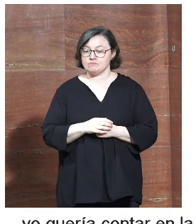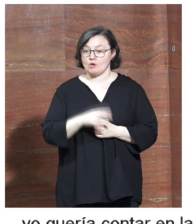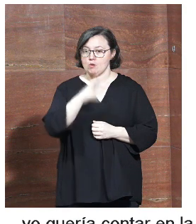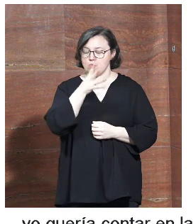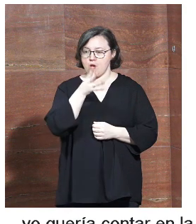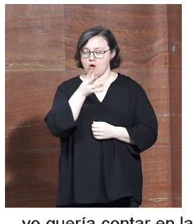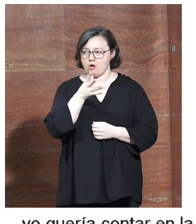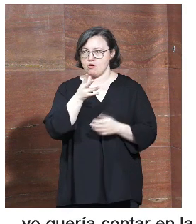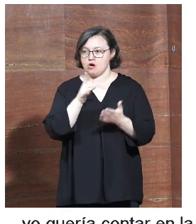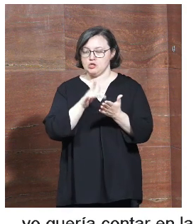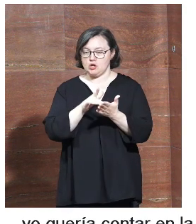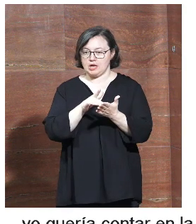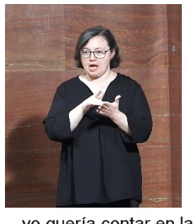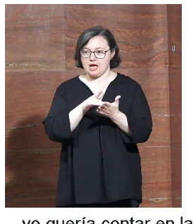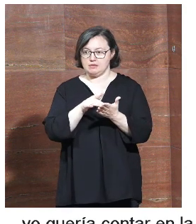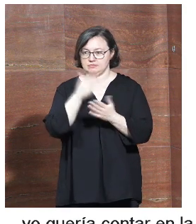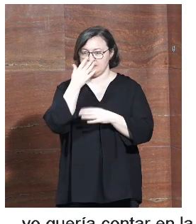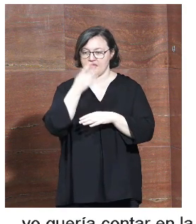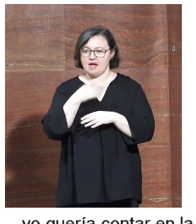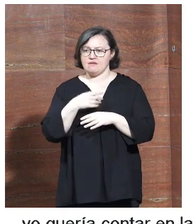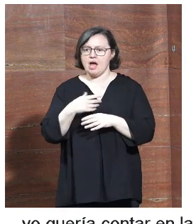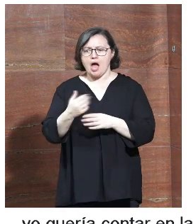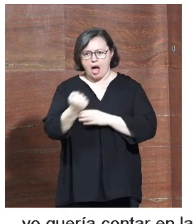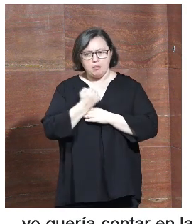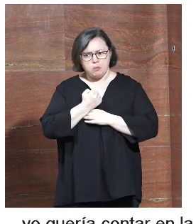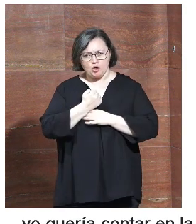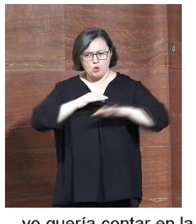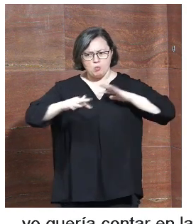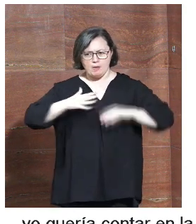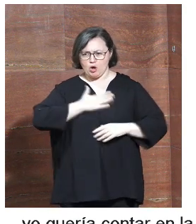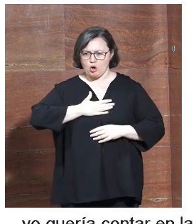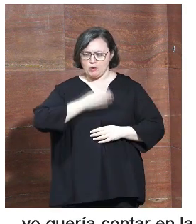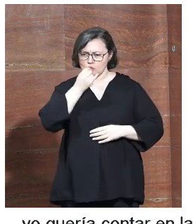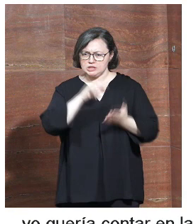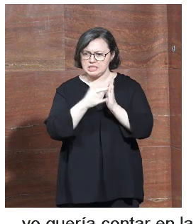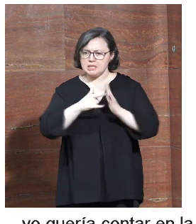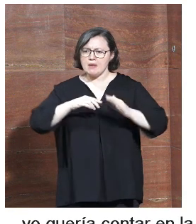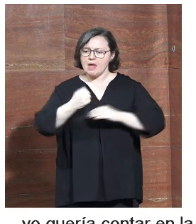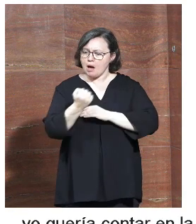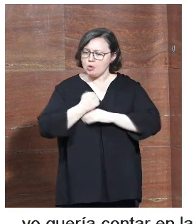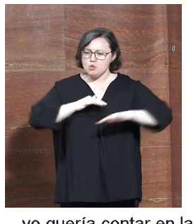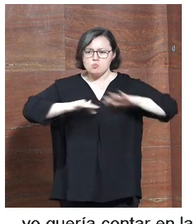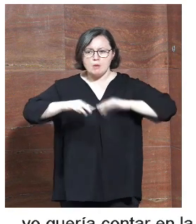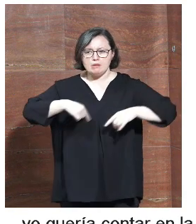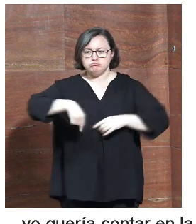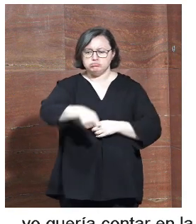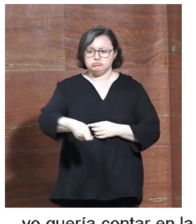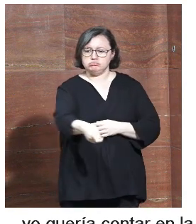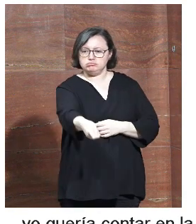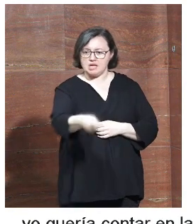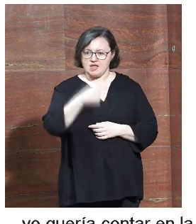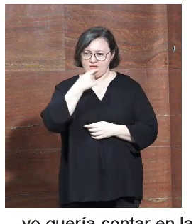Porque, bueno, es real que es un apoyo para mi movilidad, es un sistema de apoyo a mi movilidad.